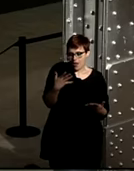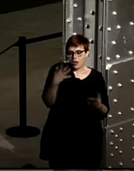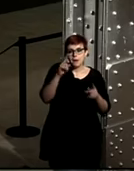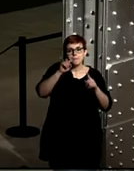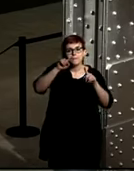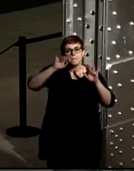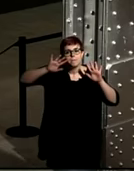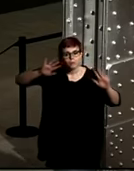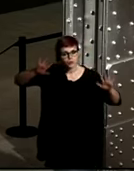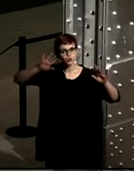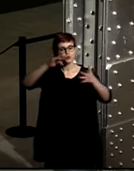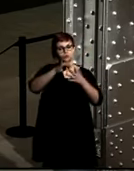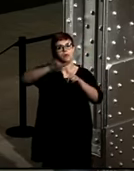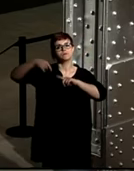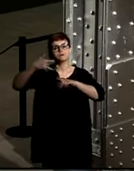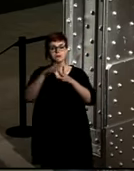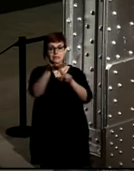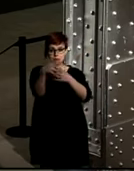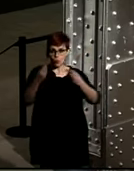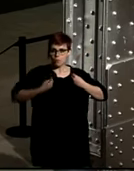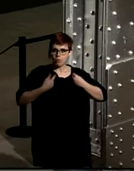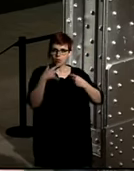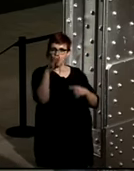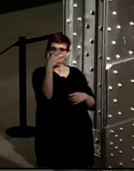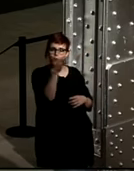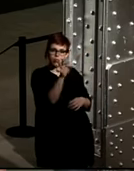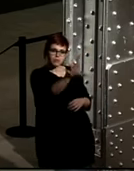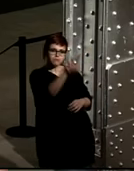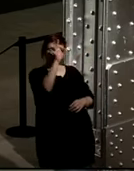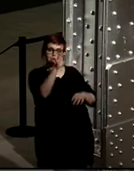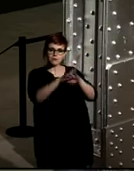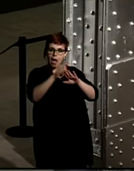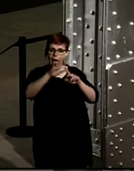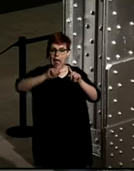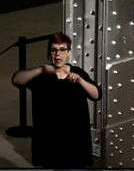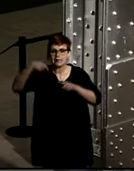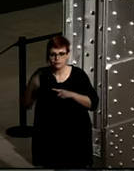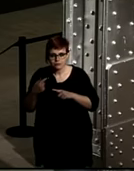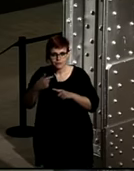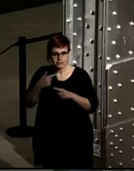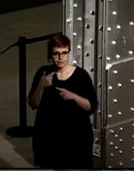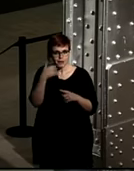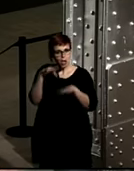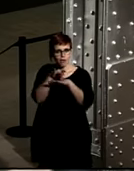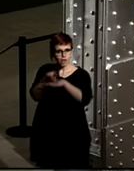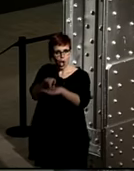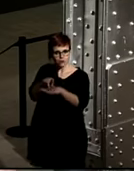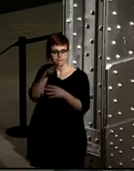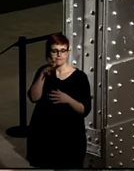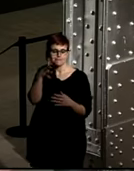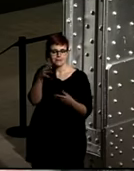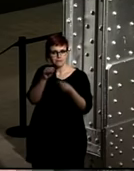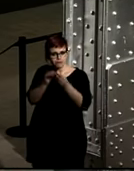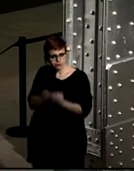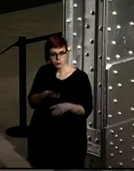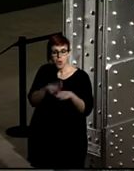extraen de las cosas y la gente que yo veo la materia prima para hacer luego el guión, en clave